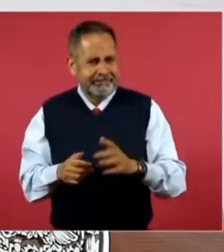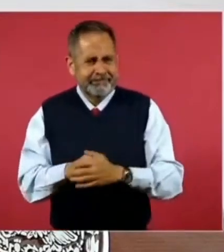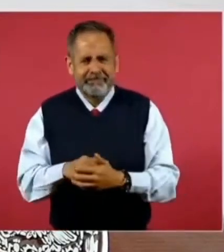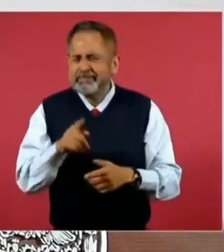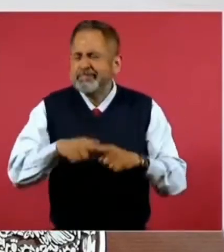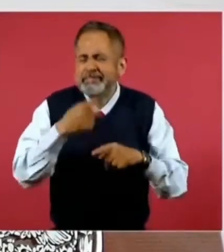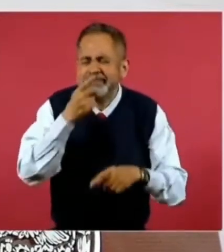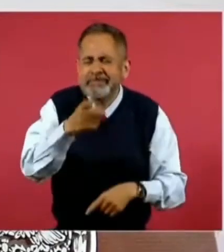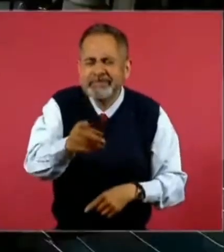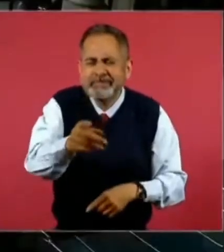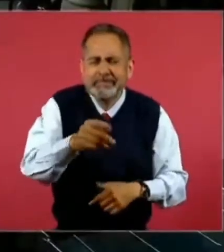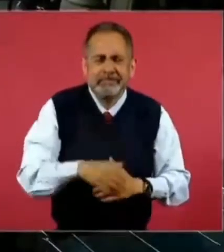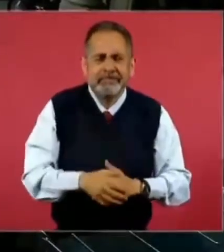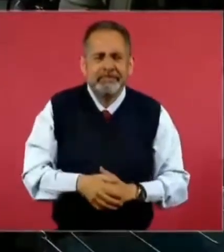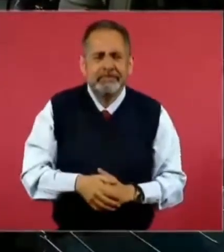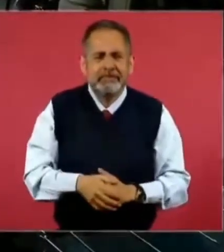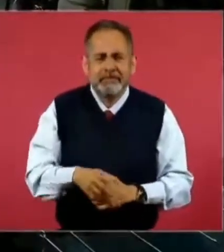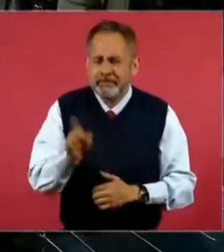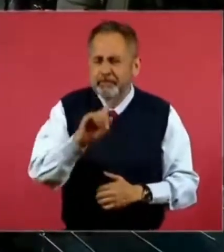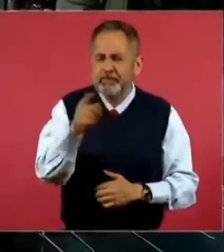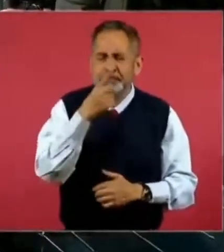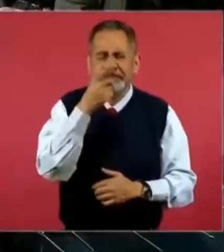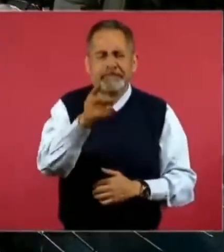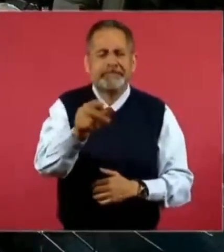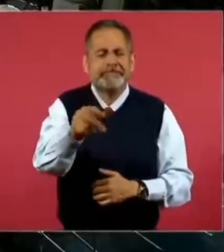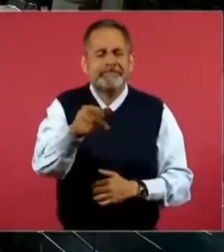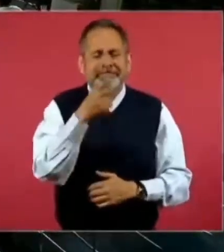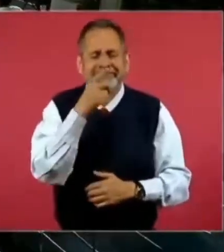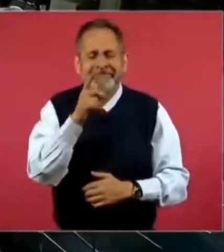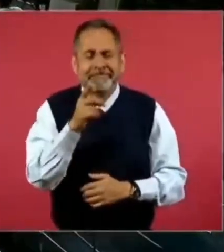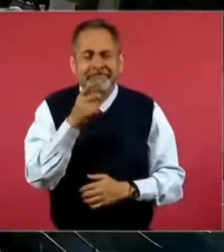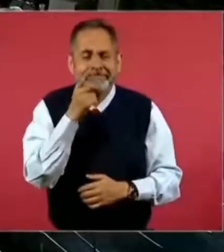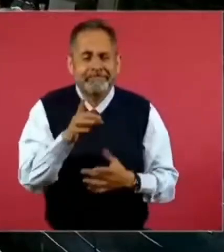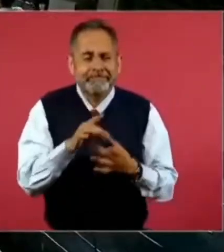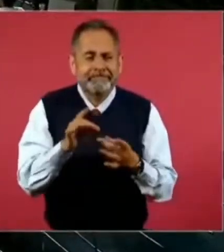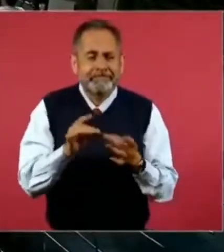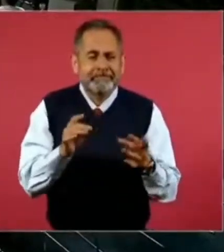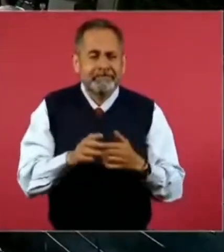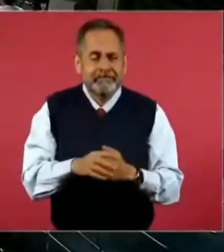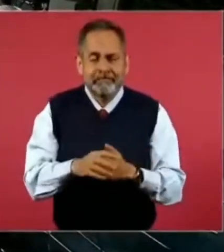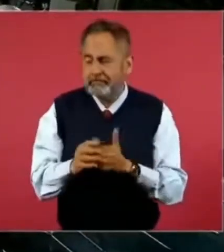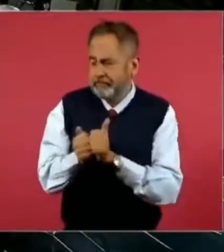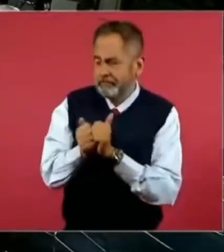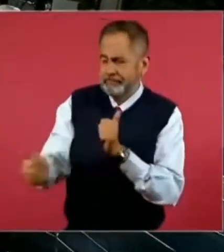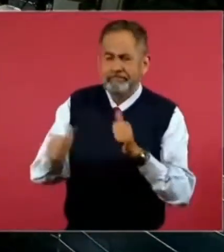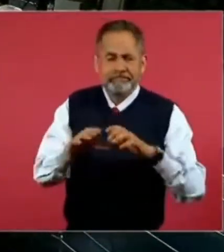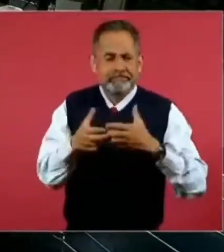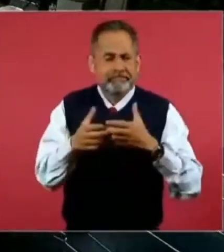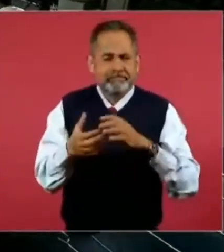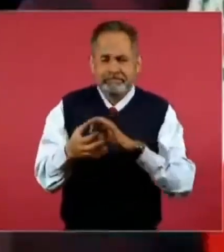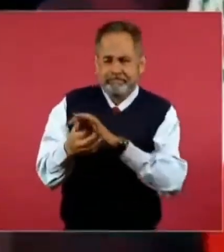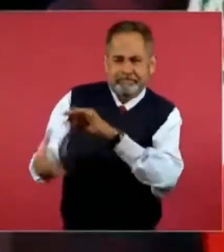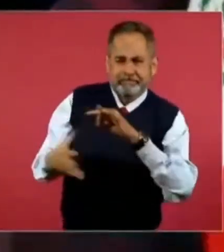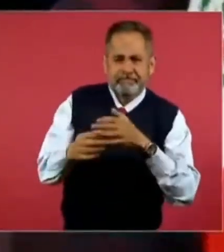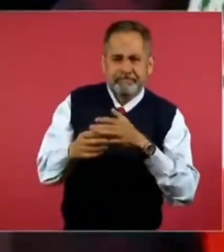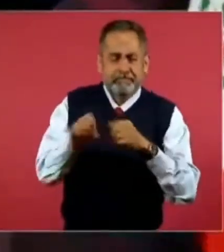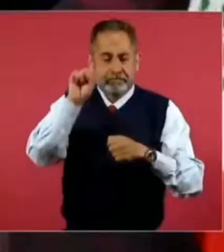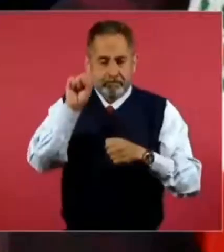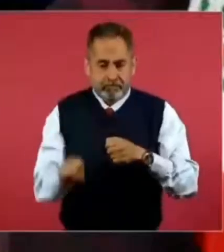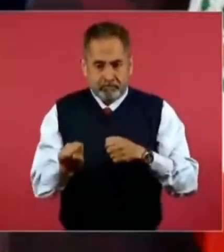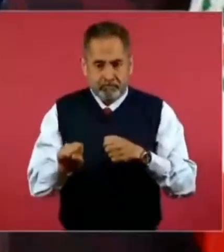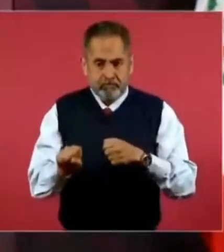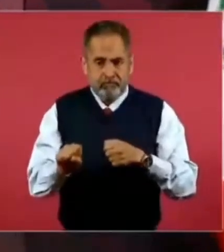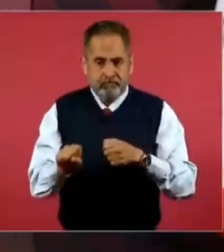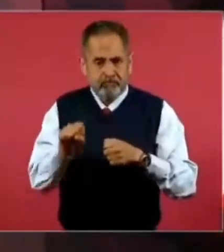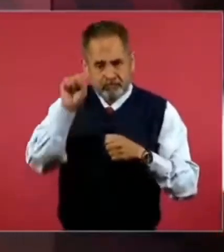Mande. No, que se separara el sur,